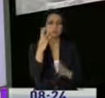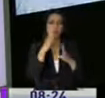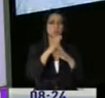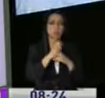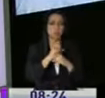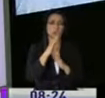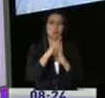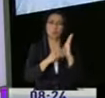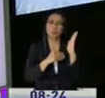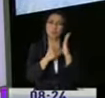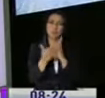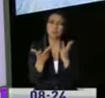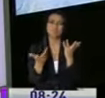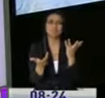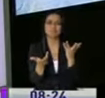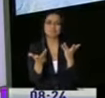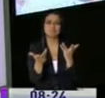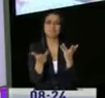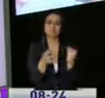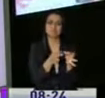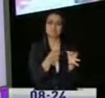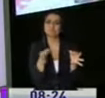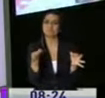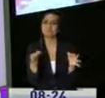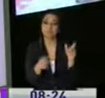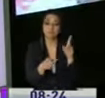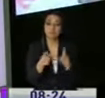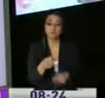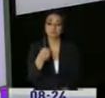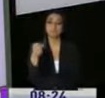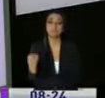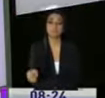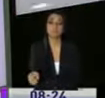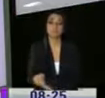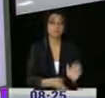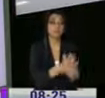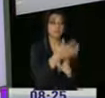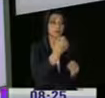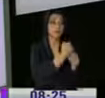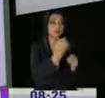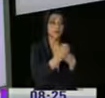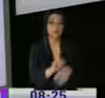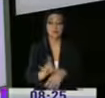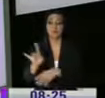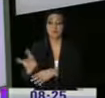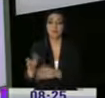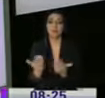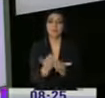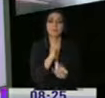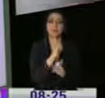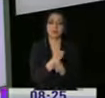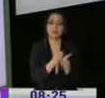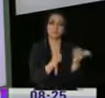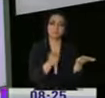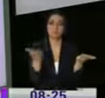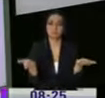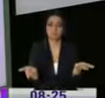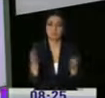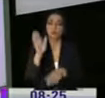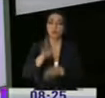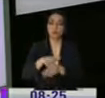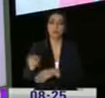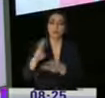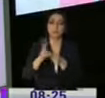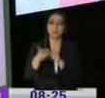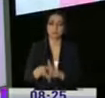horario realmente largo. Y muchos de los vecinos lo que hacen, salen a trabajar y dejan la basura. O sea, también hay que moverse del otro lado, ¿no? Los vecinos salen